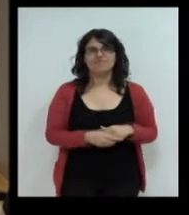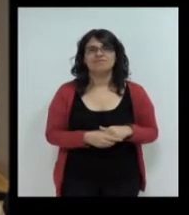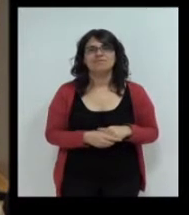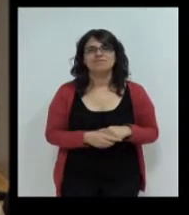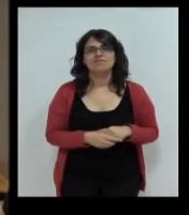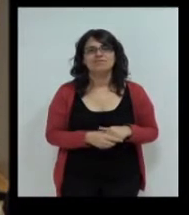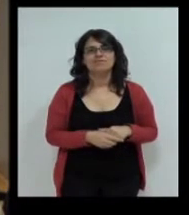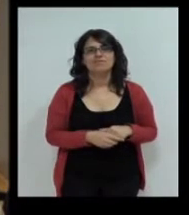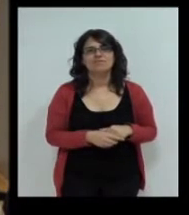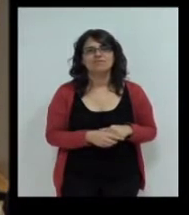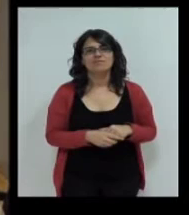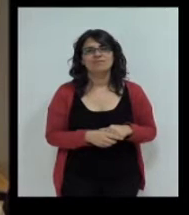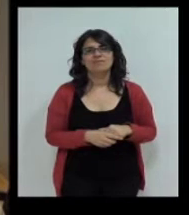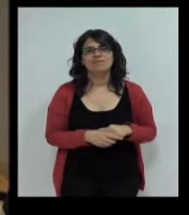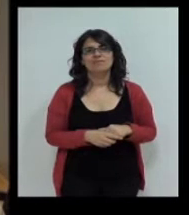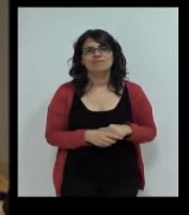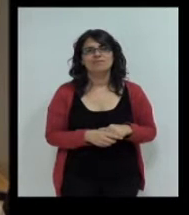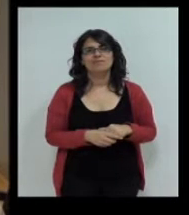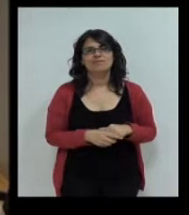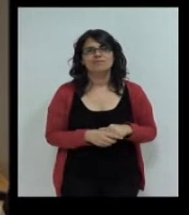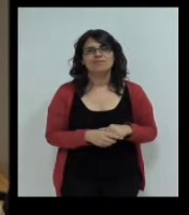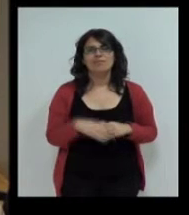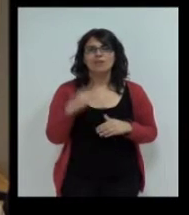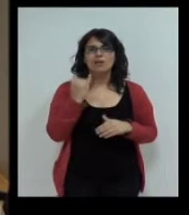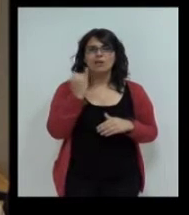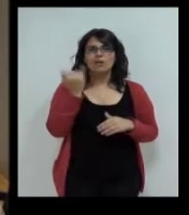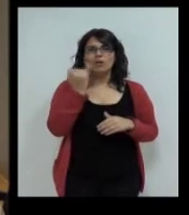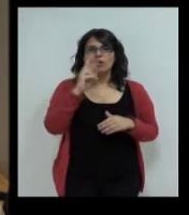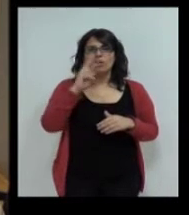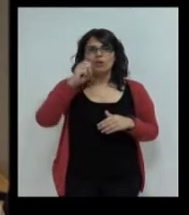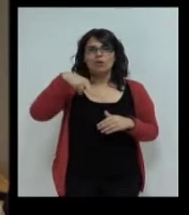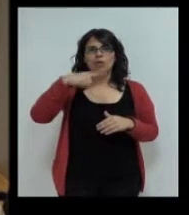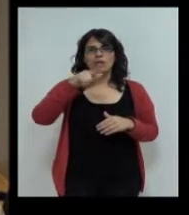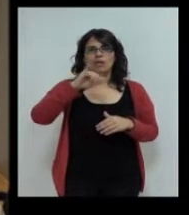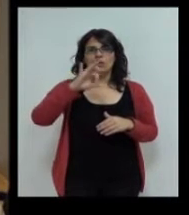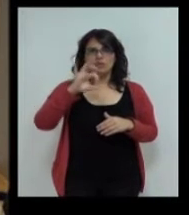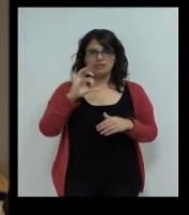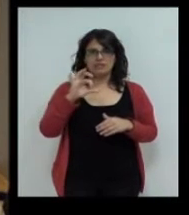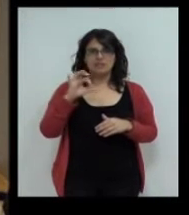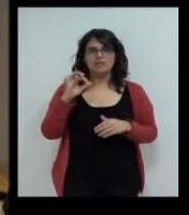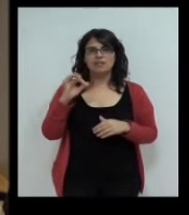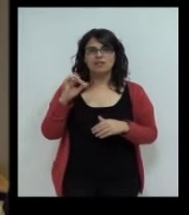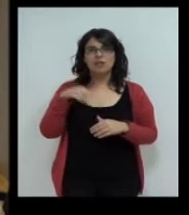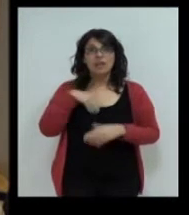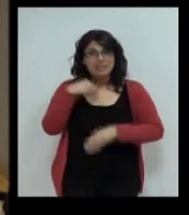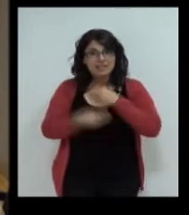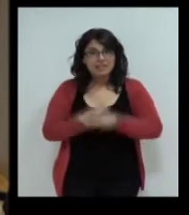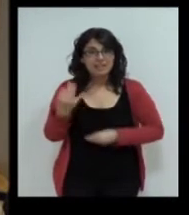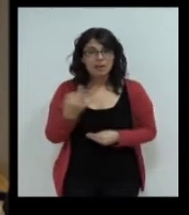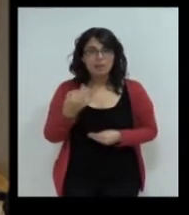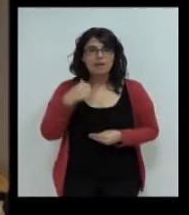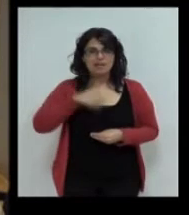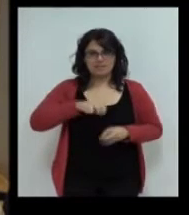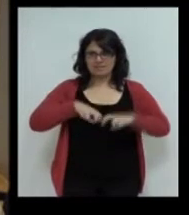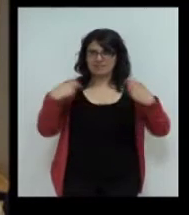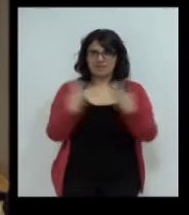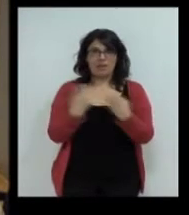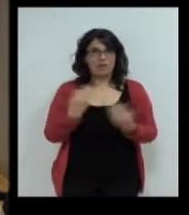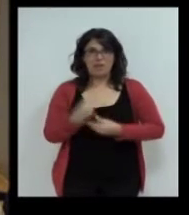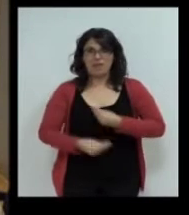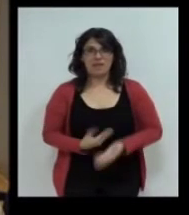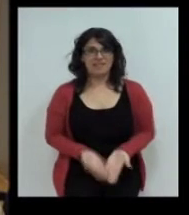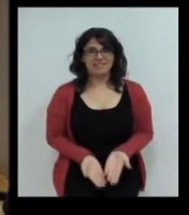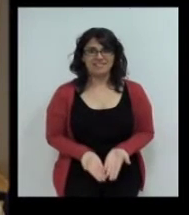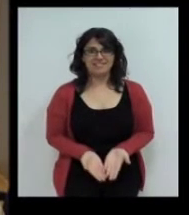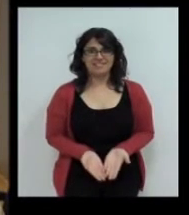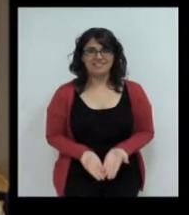final... Y estamos hablando en un entorno global. Nos planteamos posiciones que... Normalizar. Si los que tenemos que hacerlo son los que estamos en esta mesa. No, pero el camino es el que comentabas antes, Dionisio,